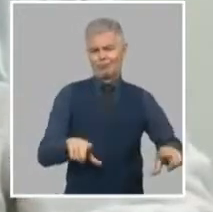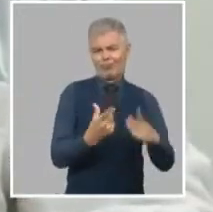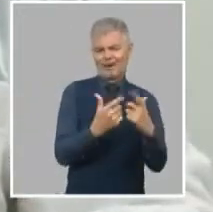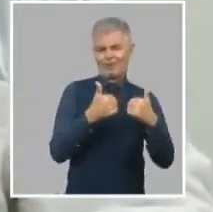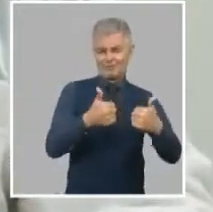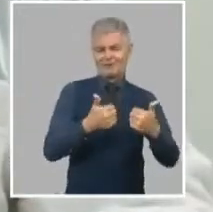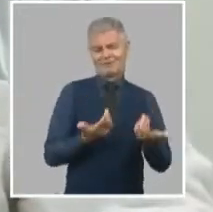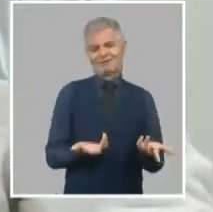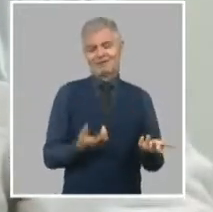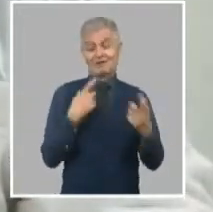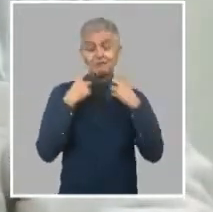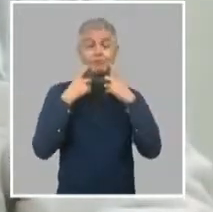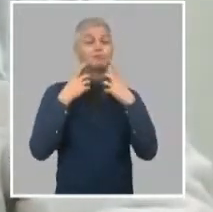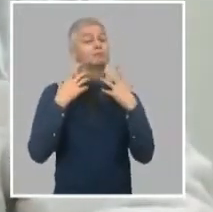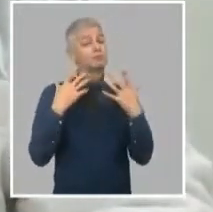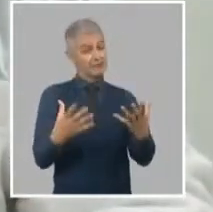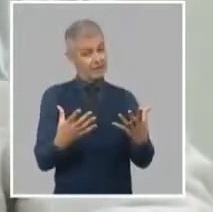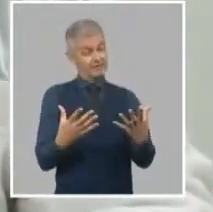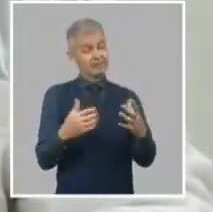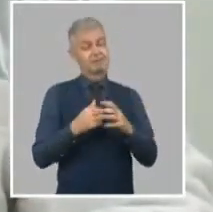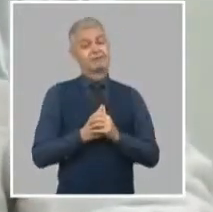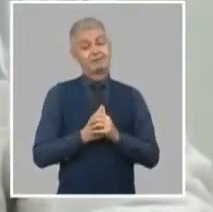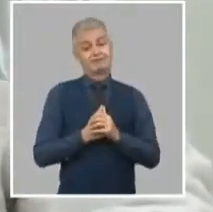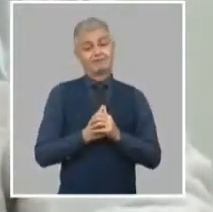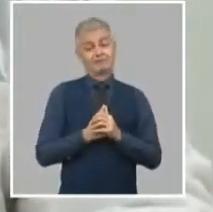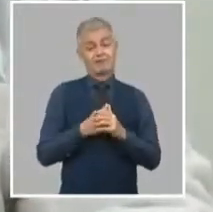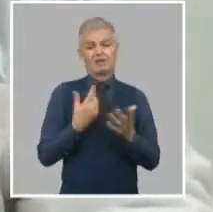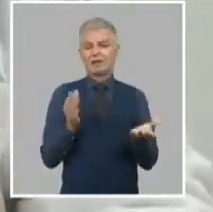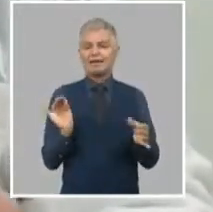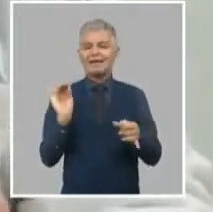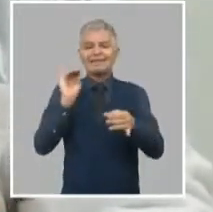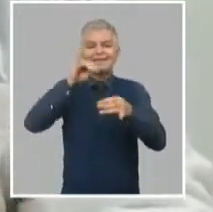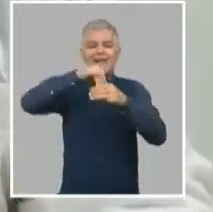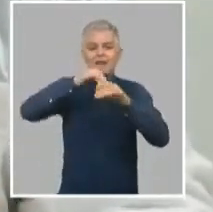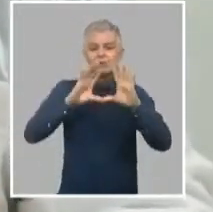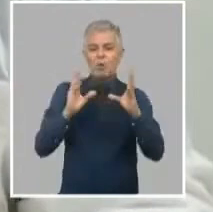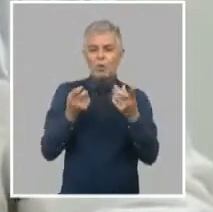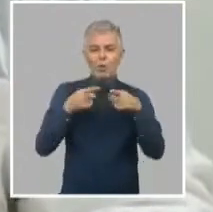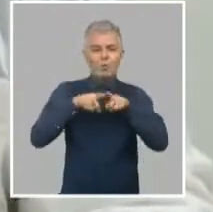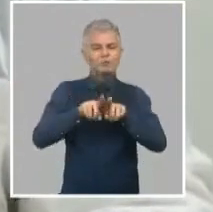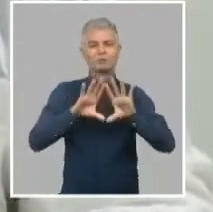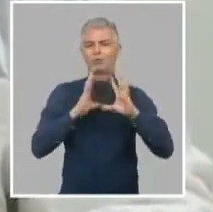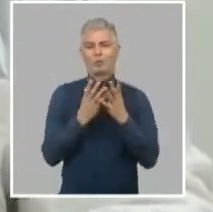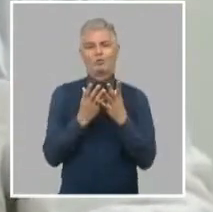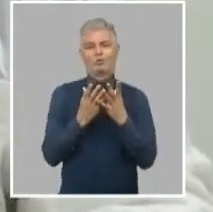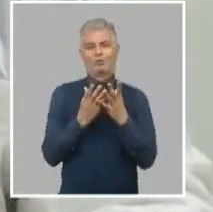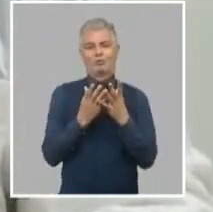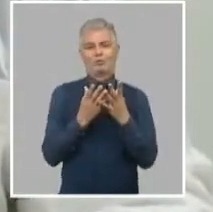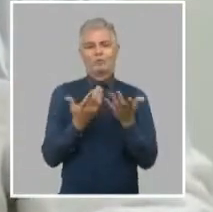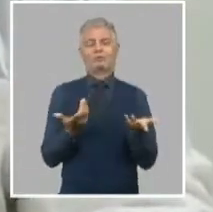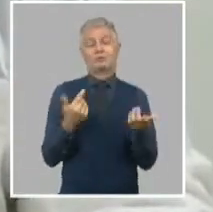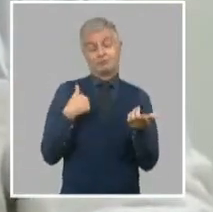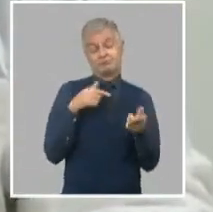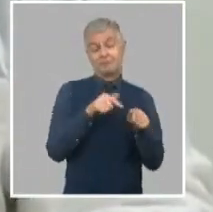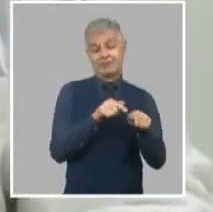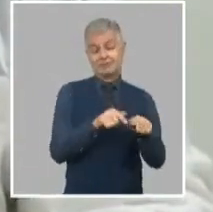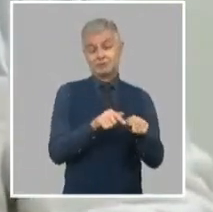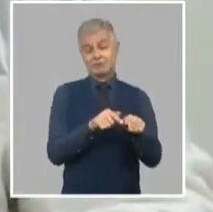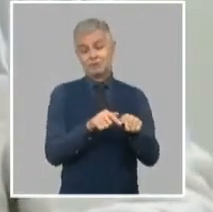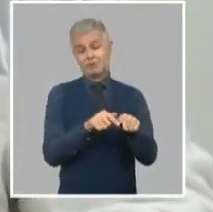es muy importante la integración de todos. Tiene que ver